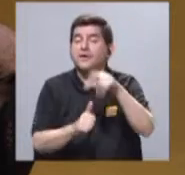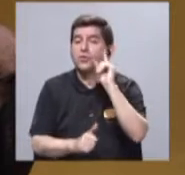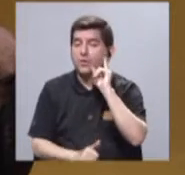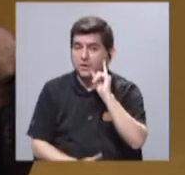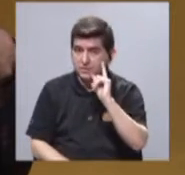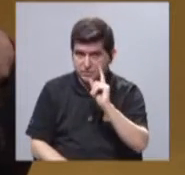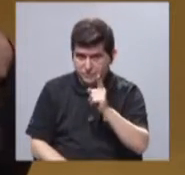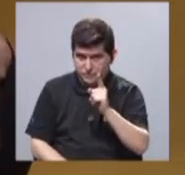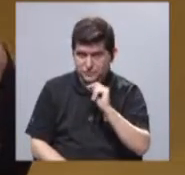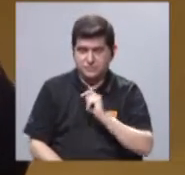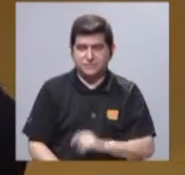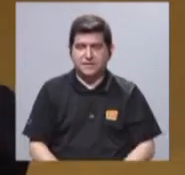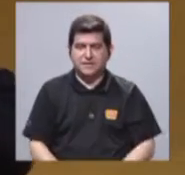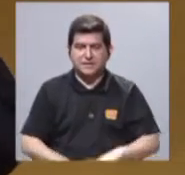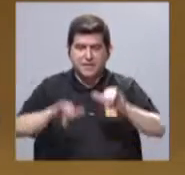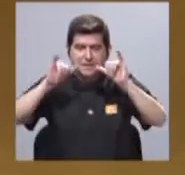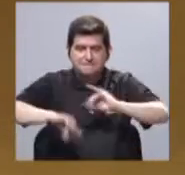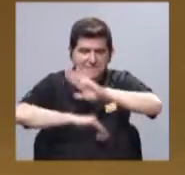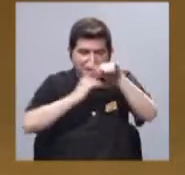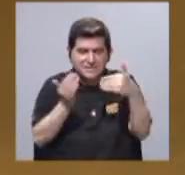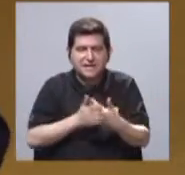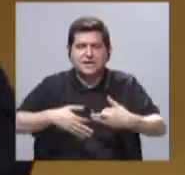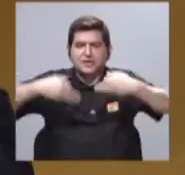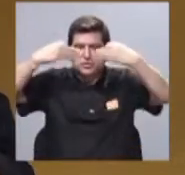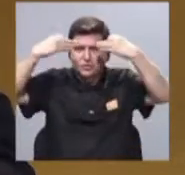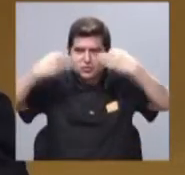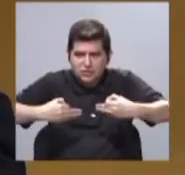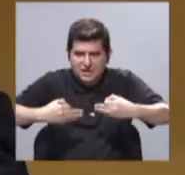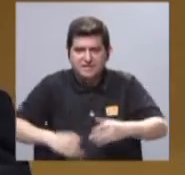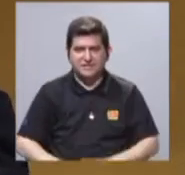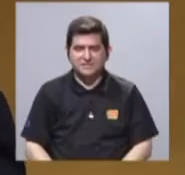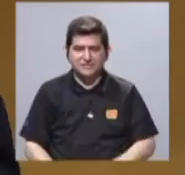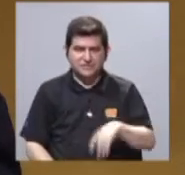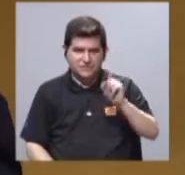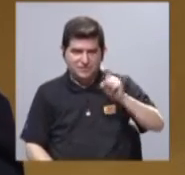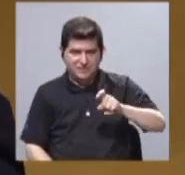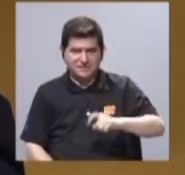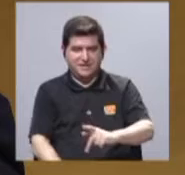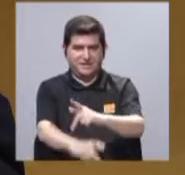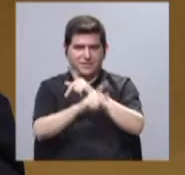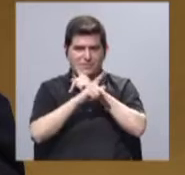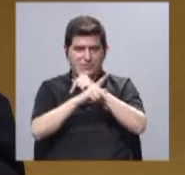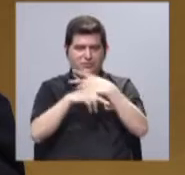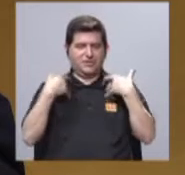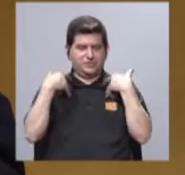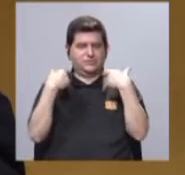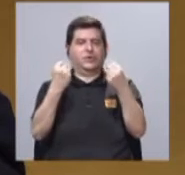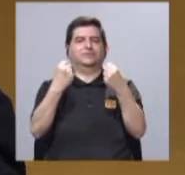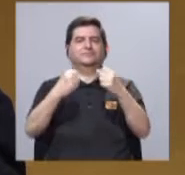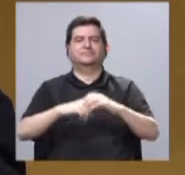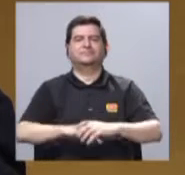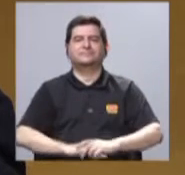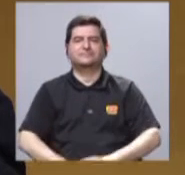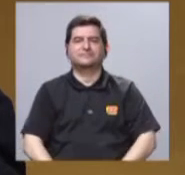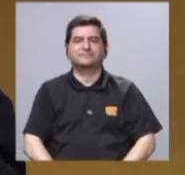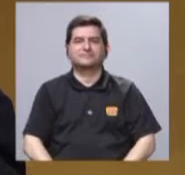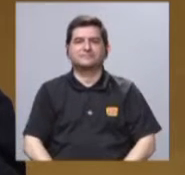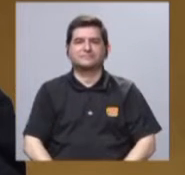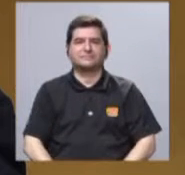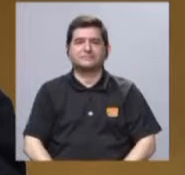a que guarden todas las medidas de protección de la salud